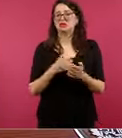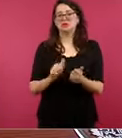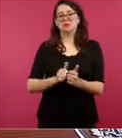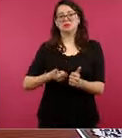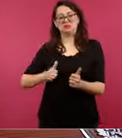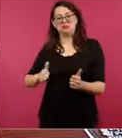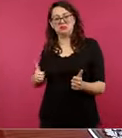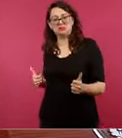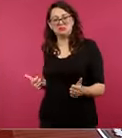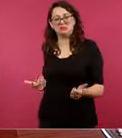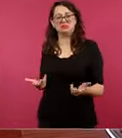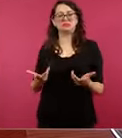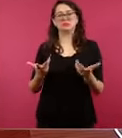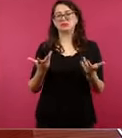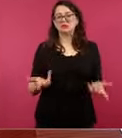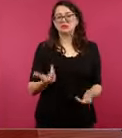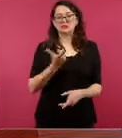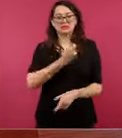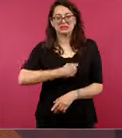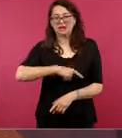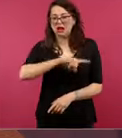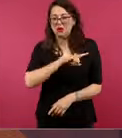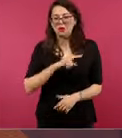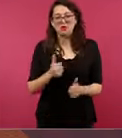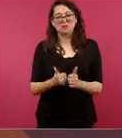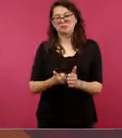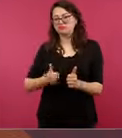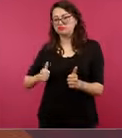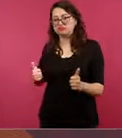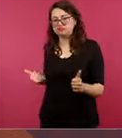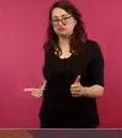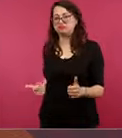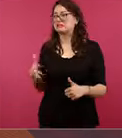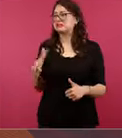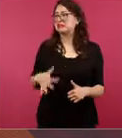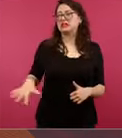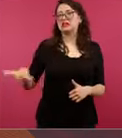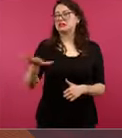en todo lo que tiene que ver con la salud pública, con la seguridad social.